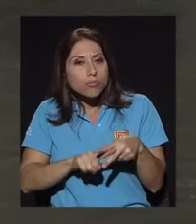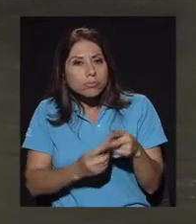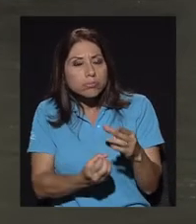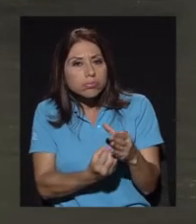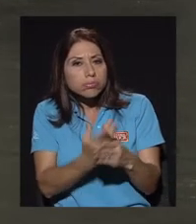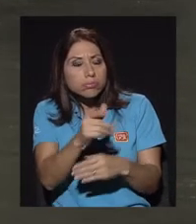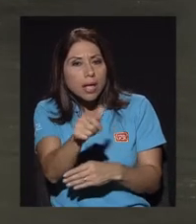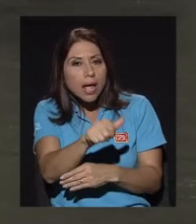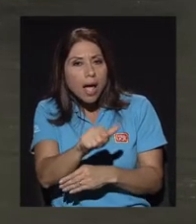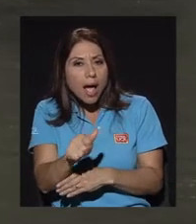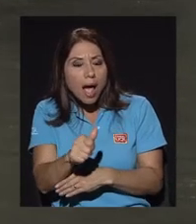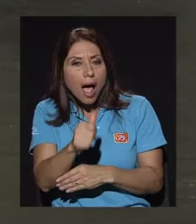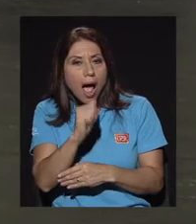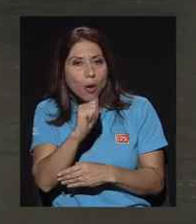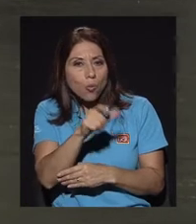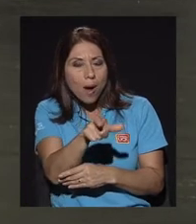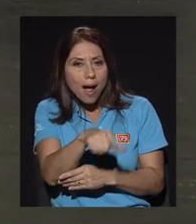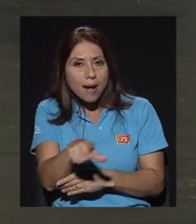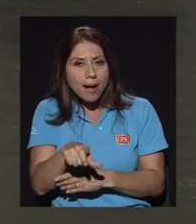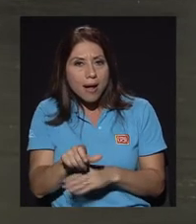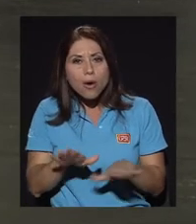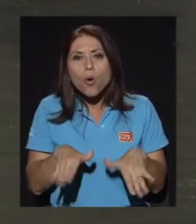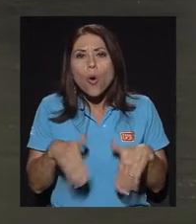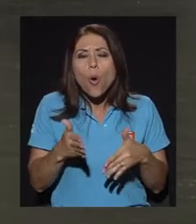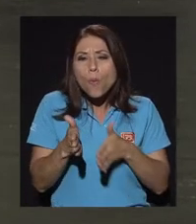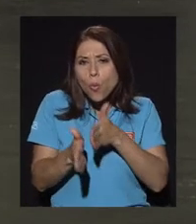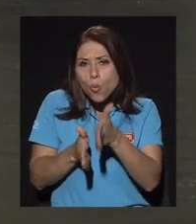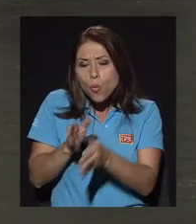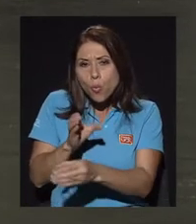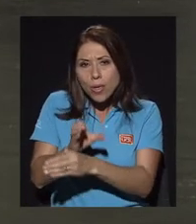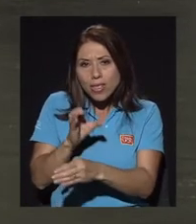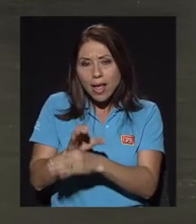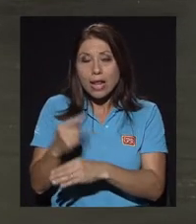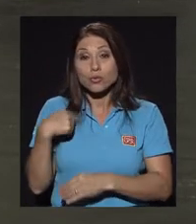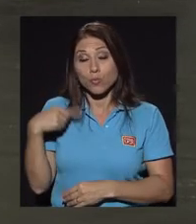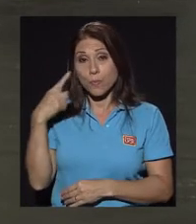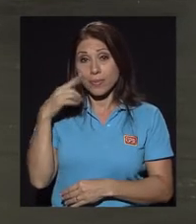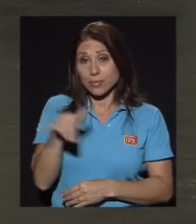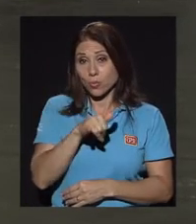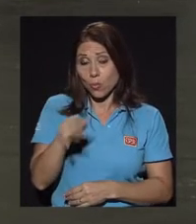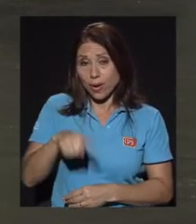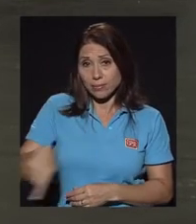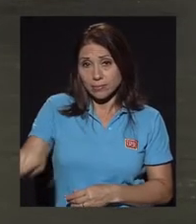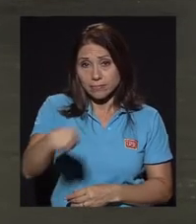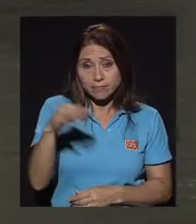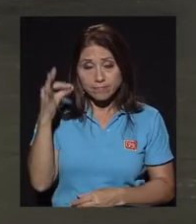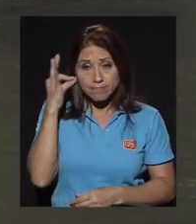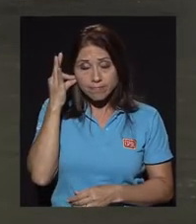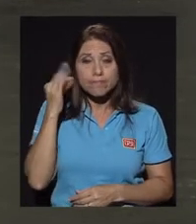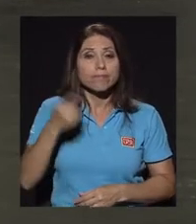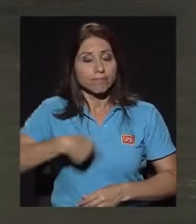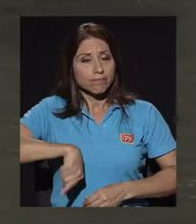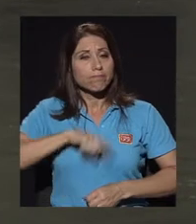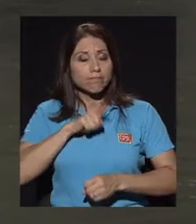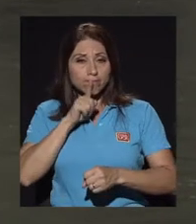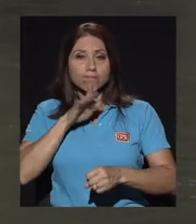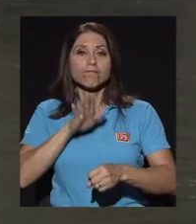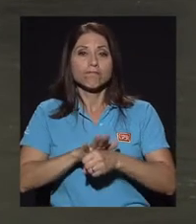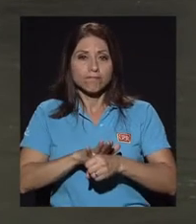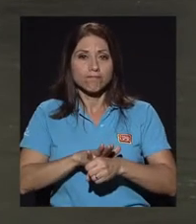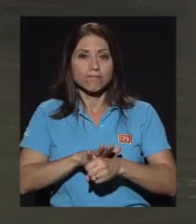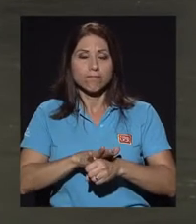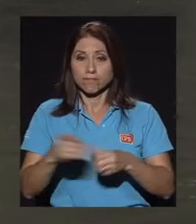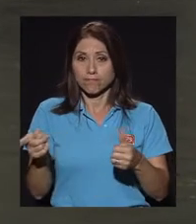Y yo pienso igual que ellas. Nosotros nos comprometimos que lo primero que